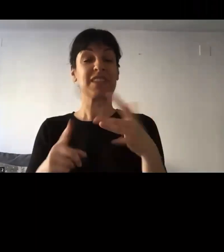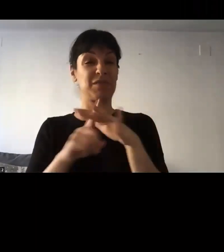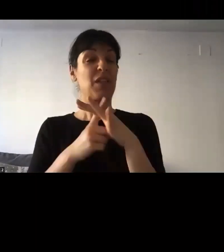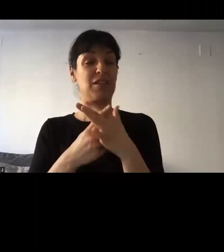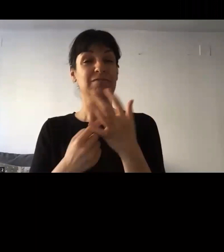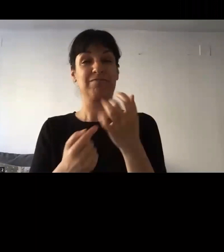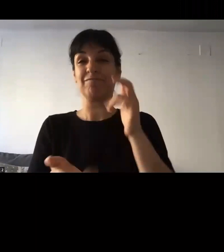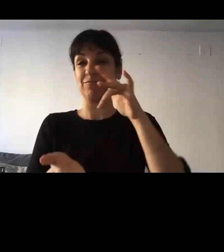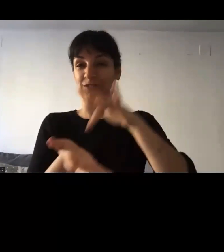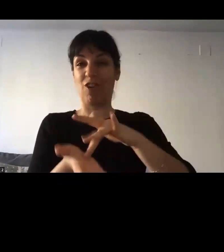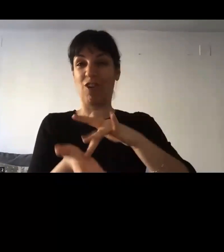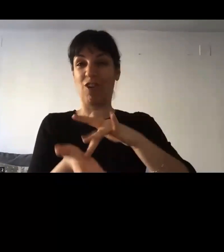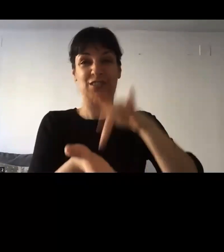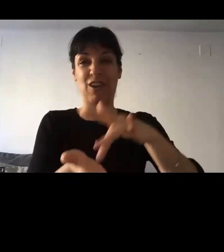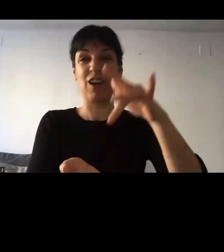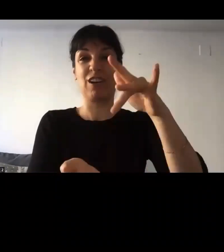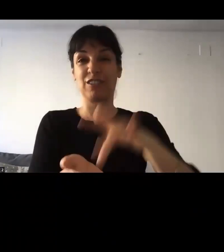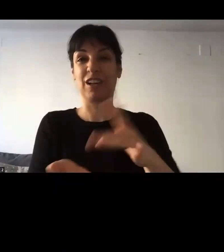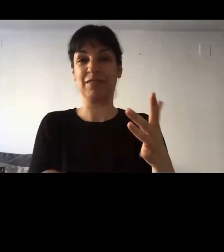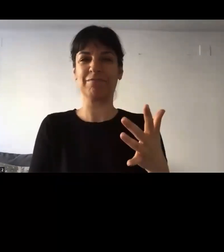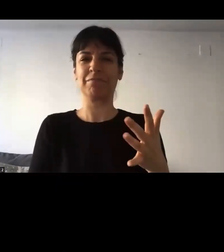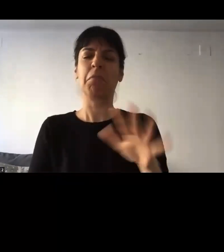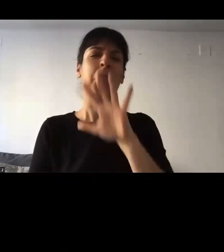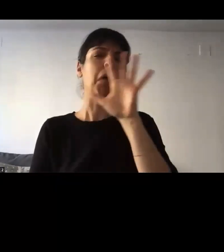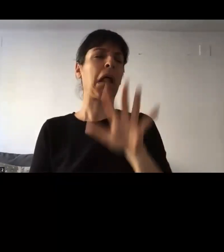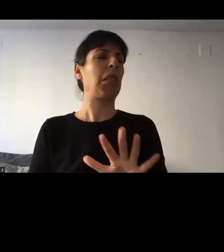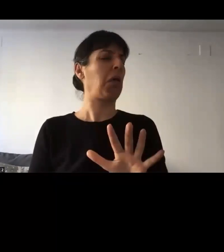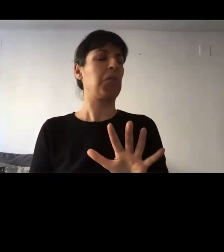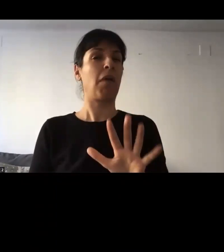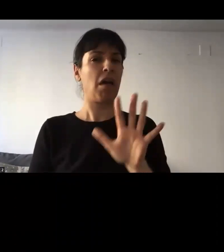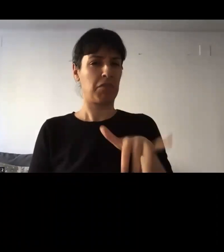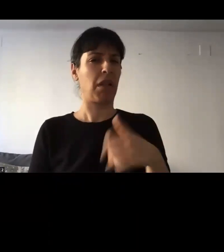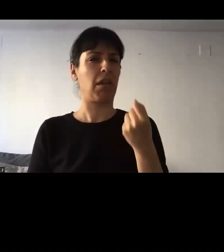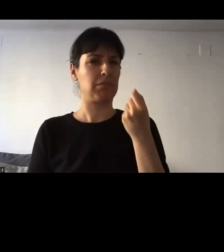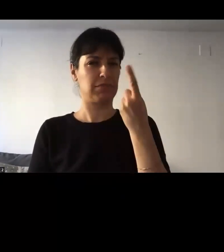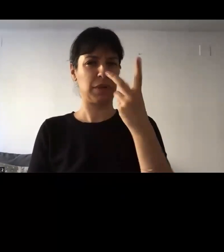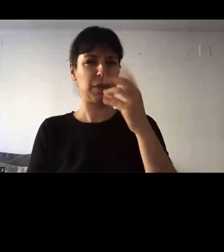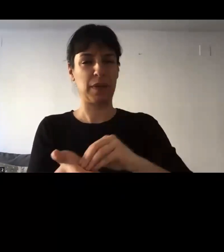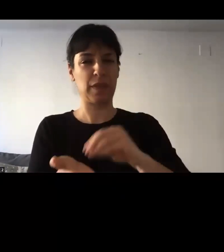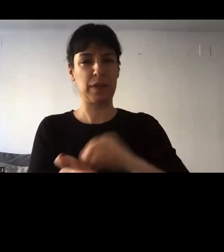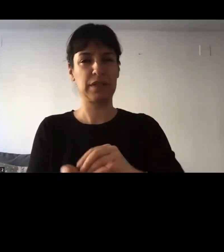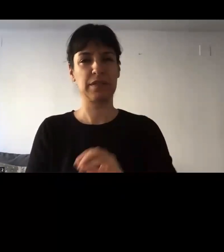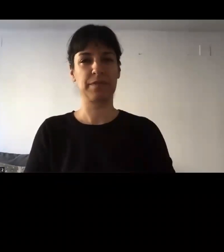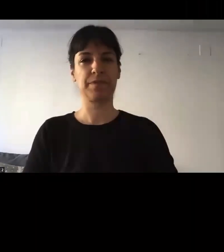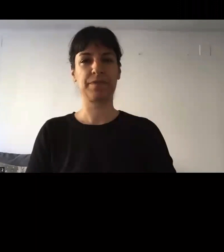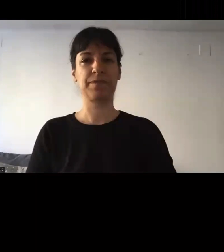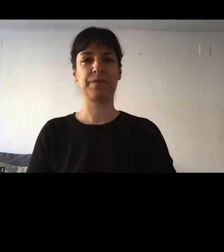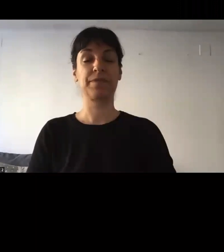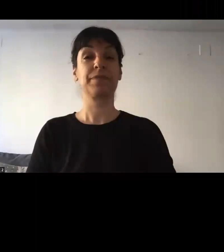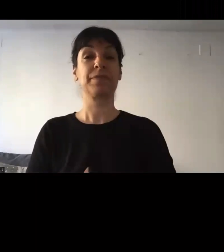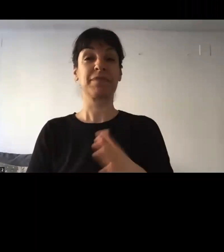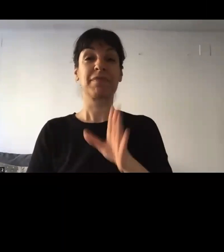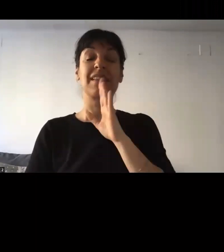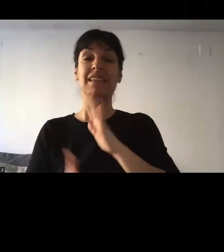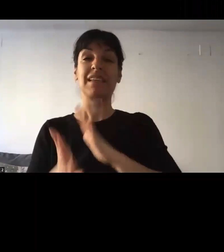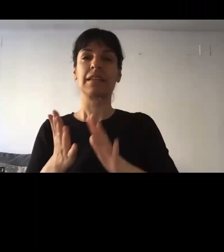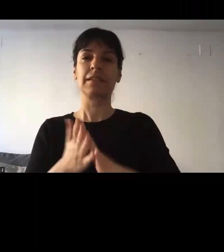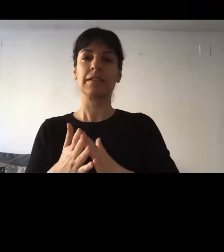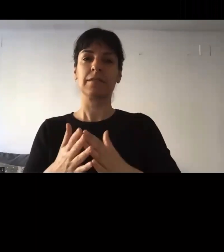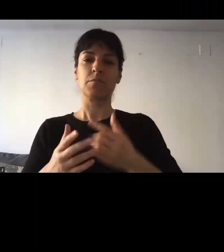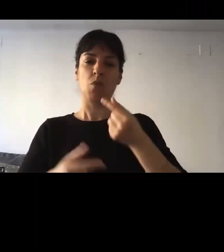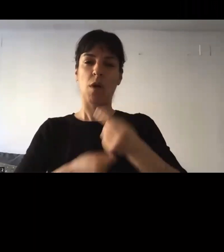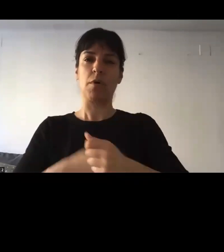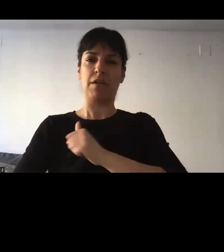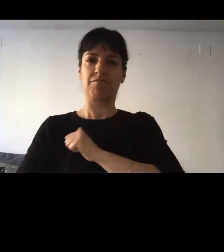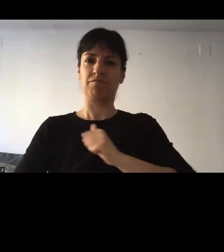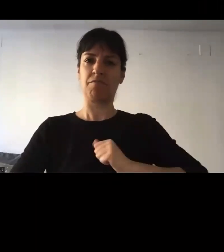que suceden más de lo que parece. Luego también, esto que os contaba de mi camino hacia la independencia, muchas veces cuando estoy